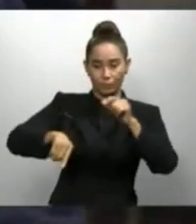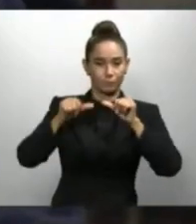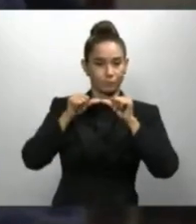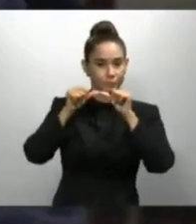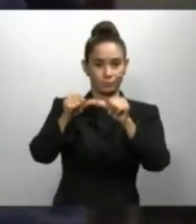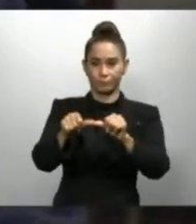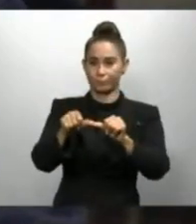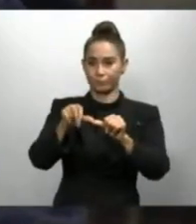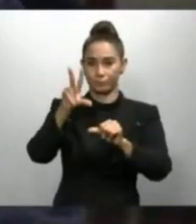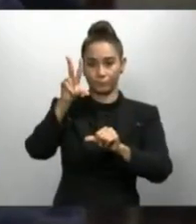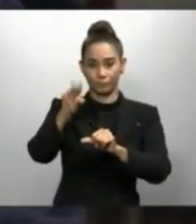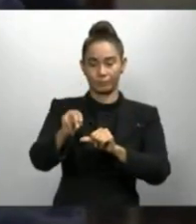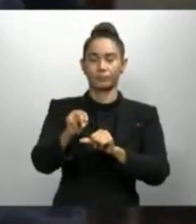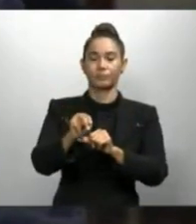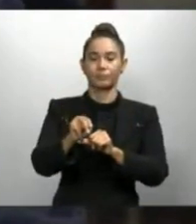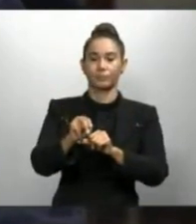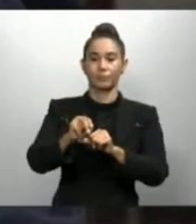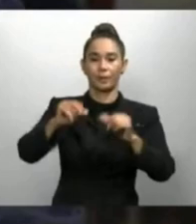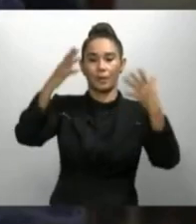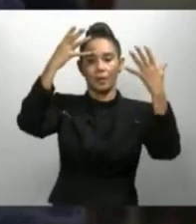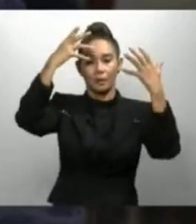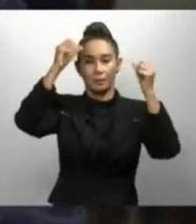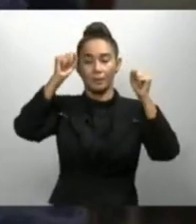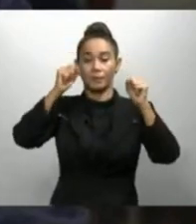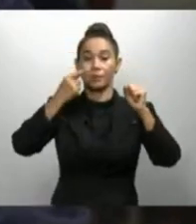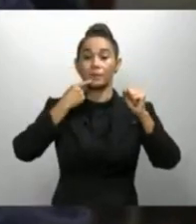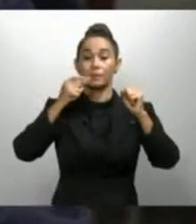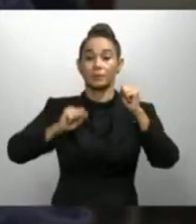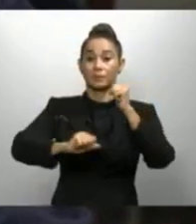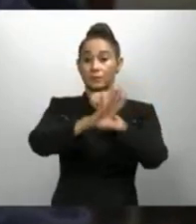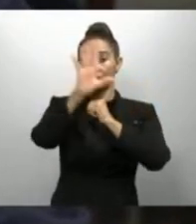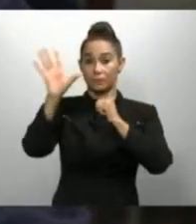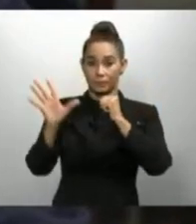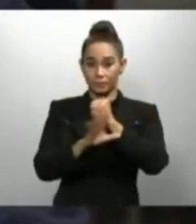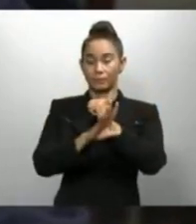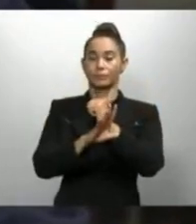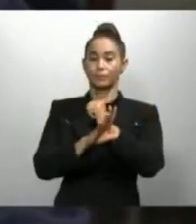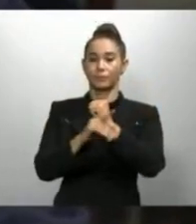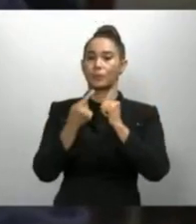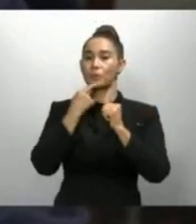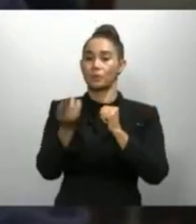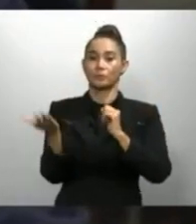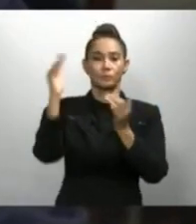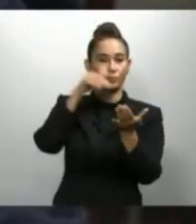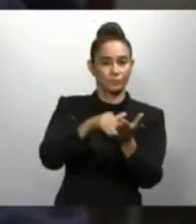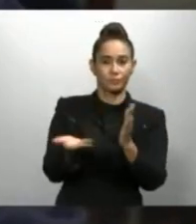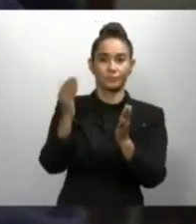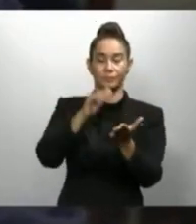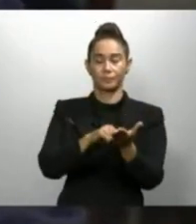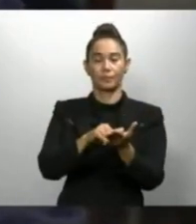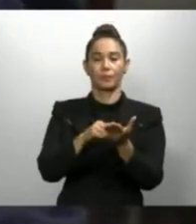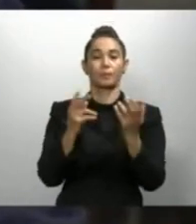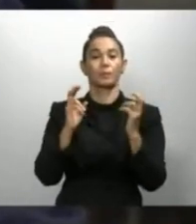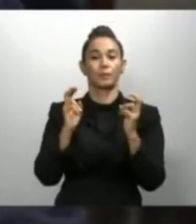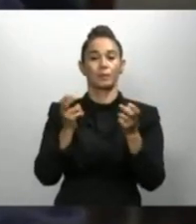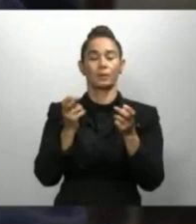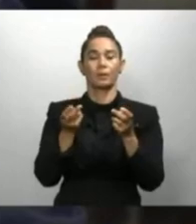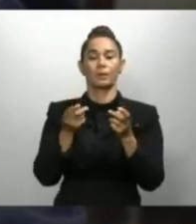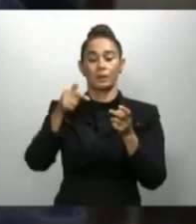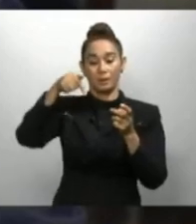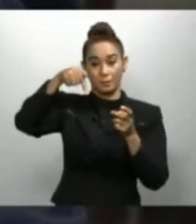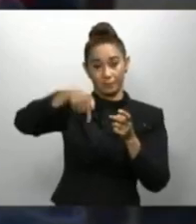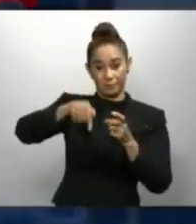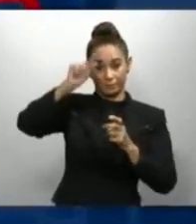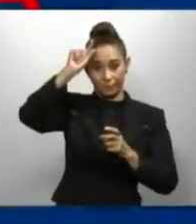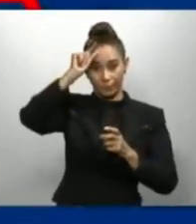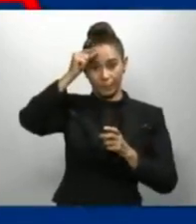El presidente ha sido claro, lo ha reiterado una y otra vez, y ha dicho, lo cito, para este